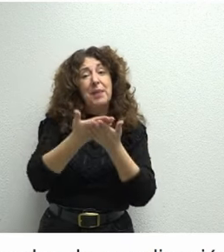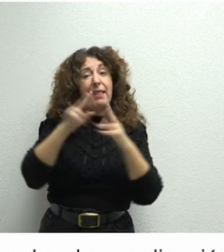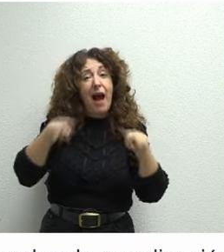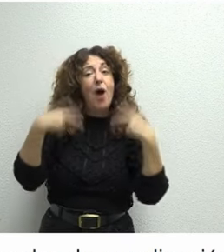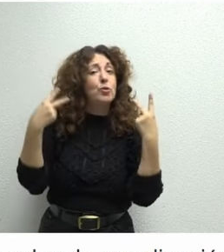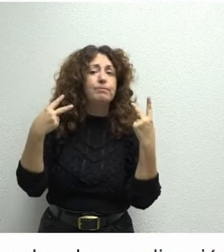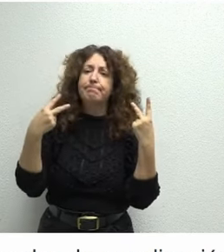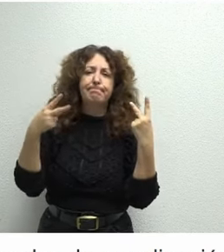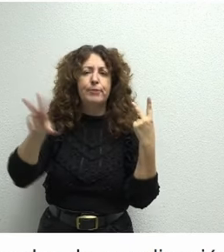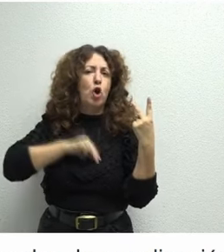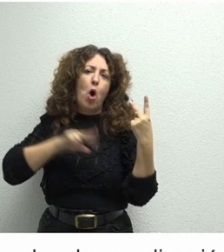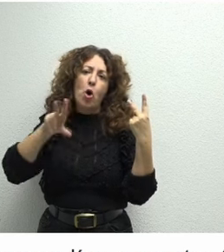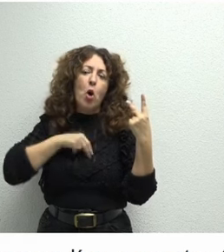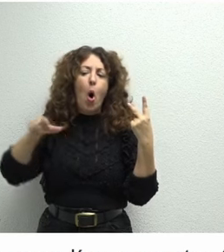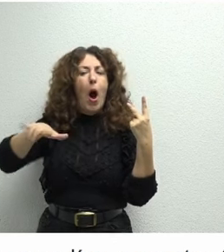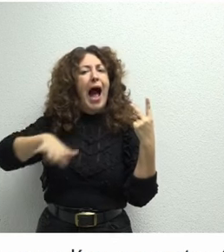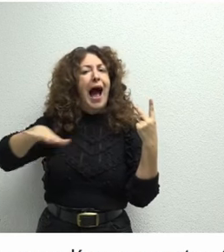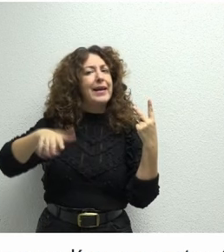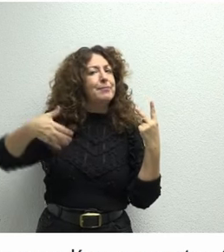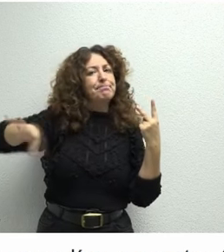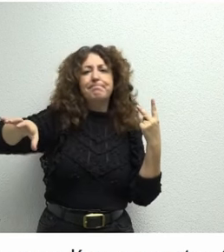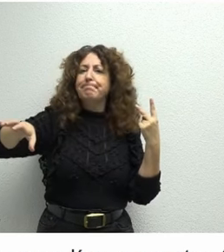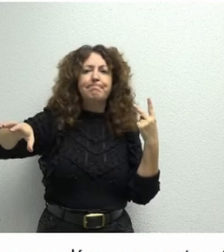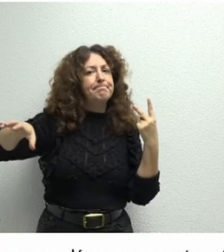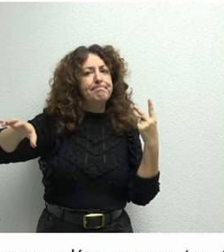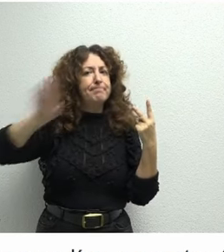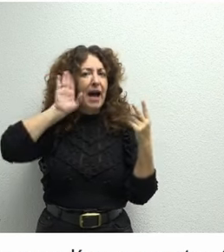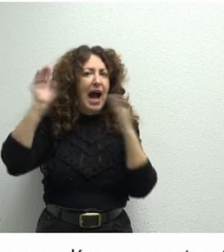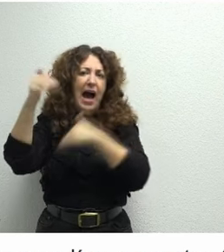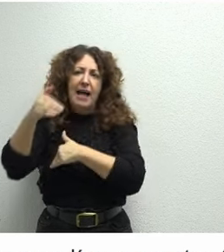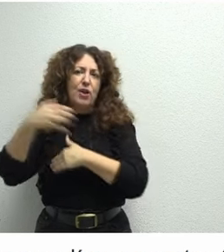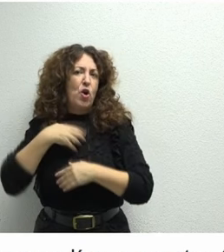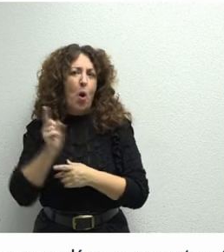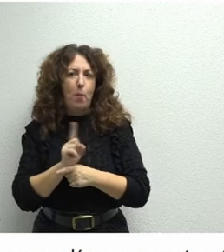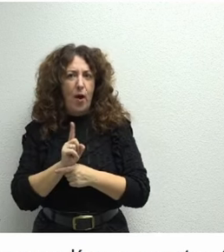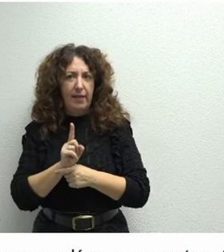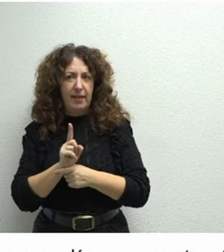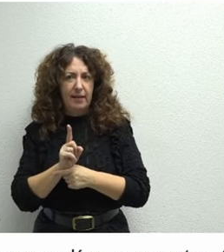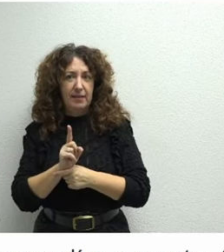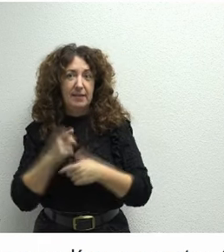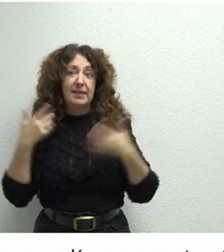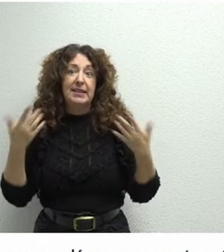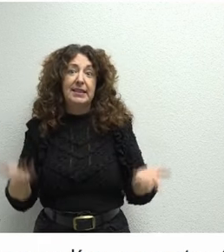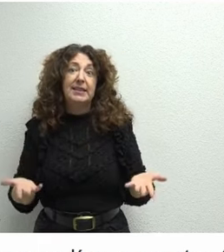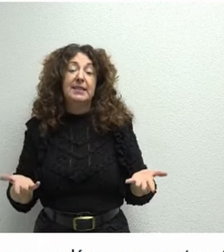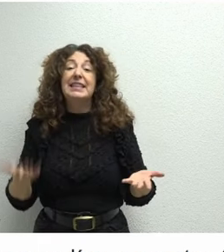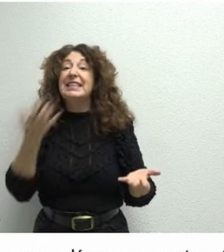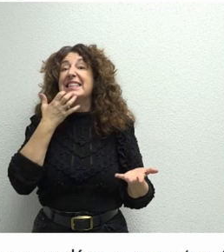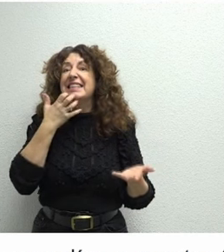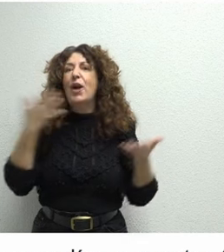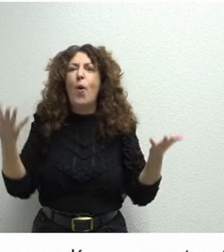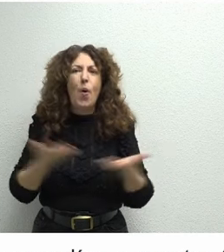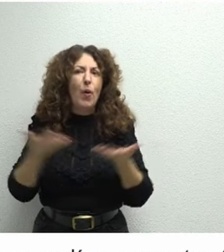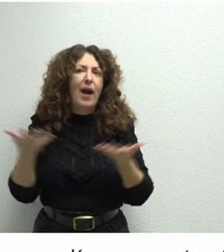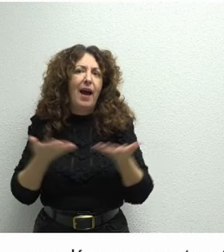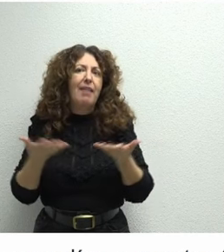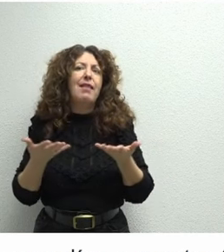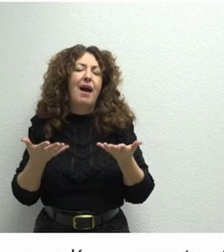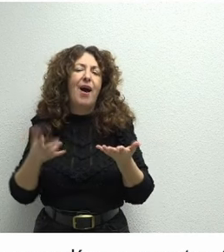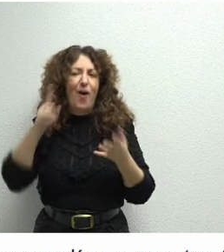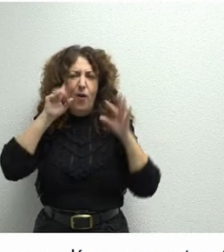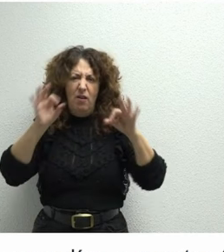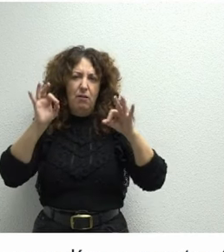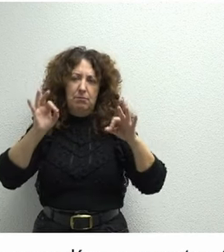nos dijeron No no pertenece a vuestro área pues no podéis atenderles Bueno lo que sí hacemos Es si hay una urgencia lógicamente por